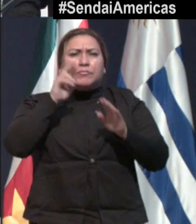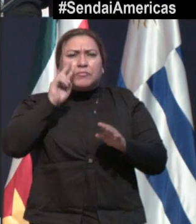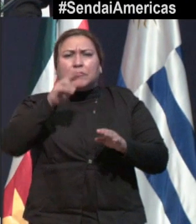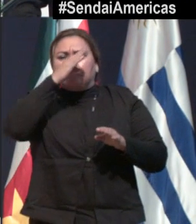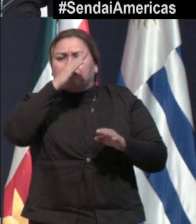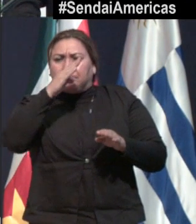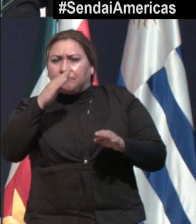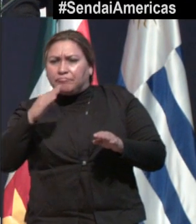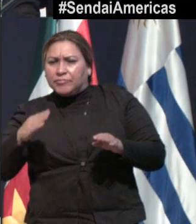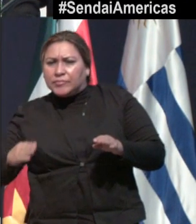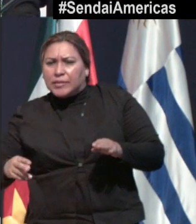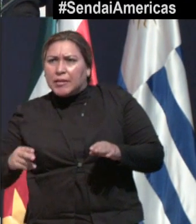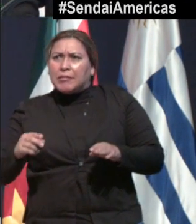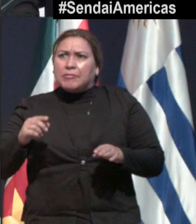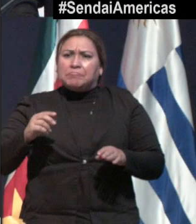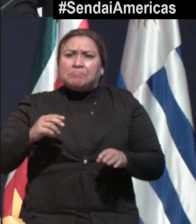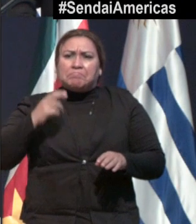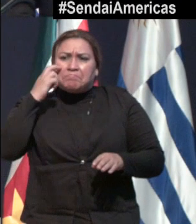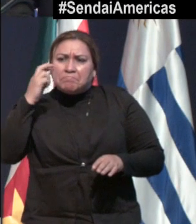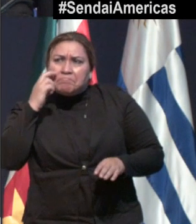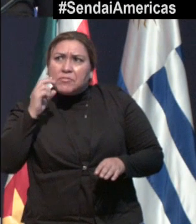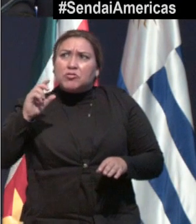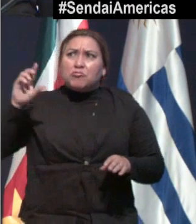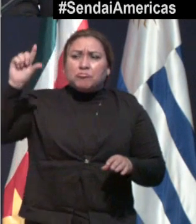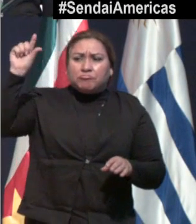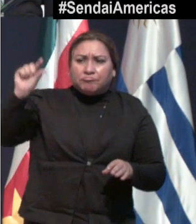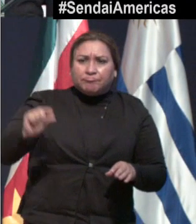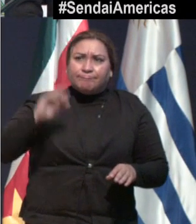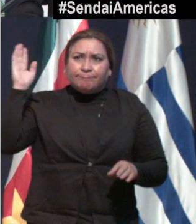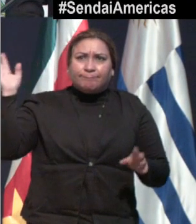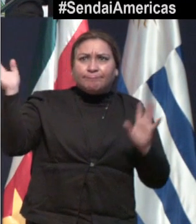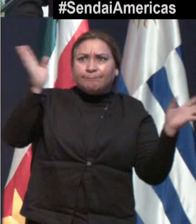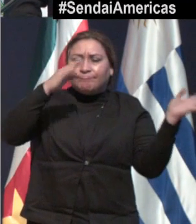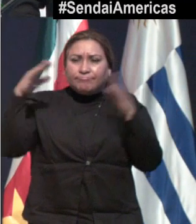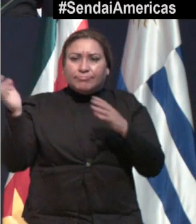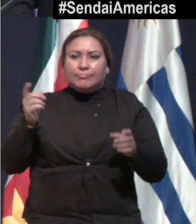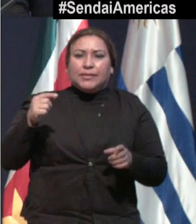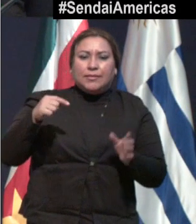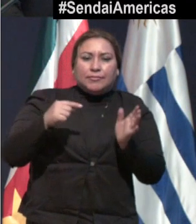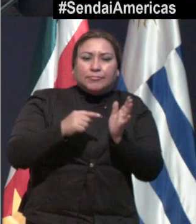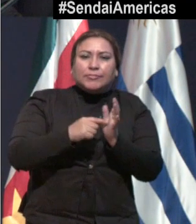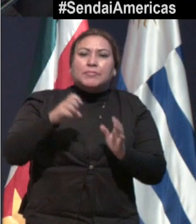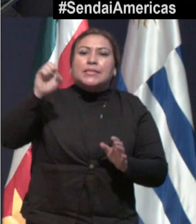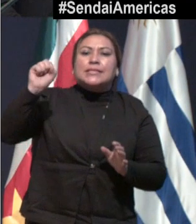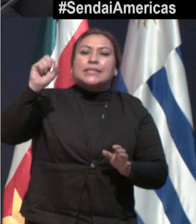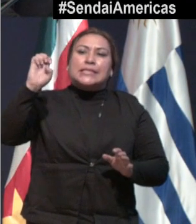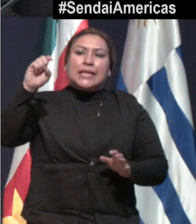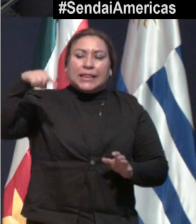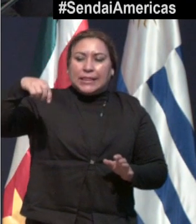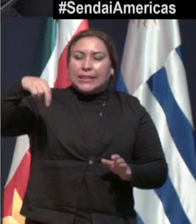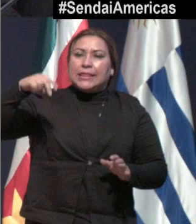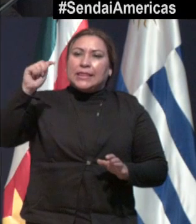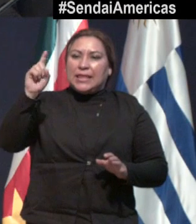la reducción del riesgo de desastres como reto de implementación del marco de Sendai. En esa